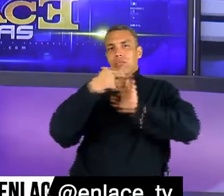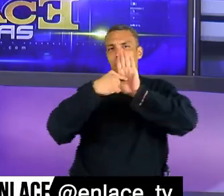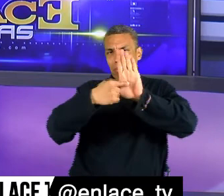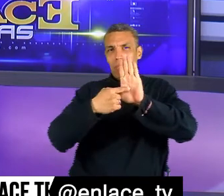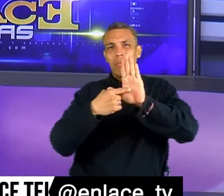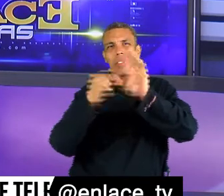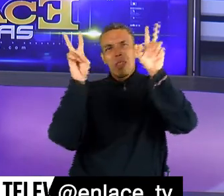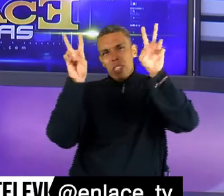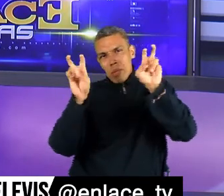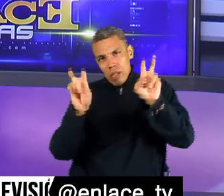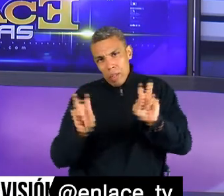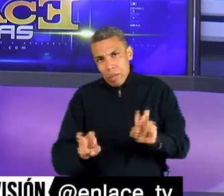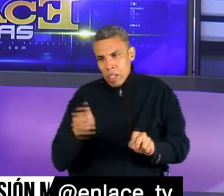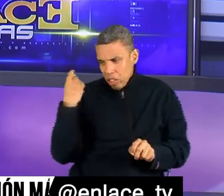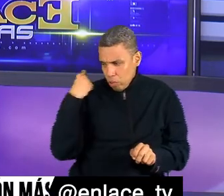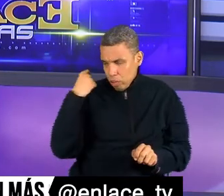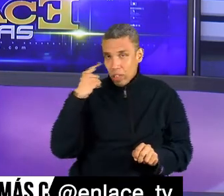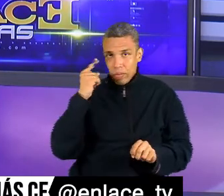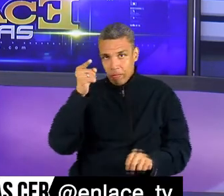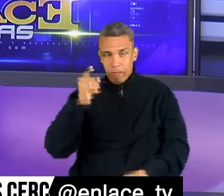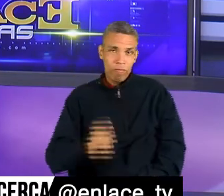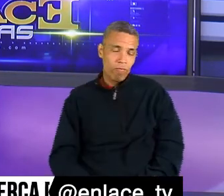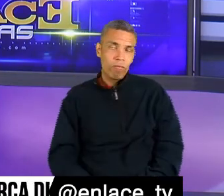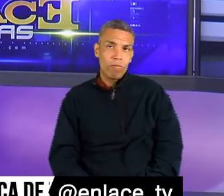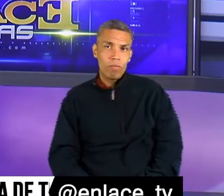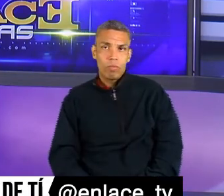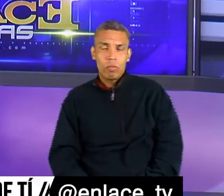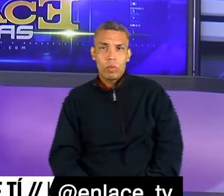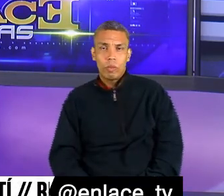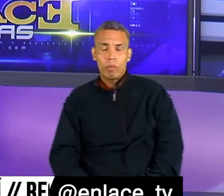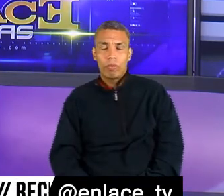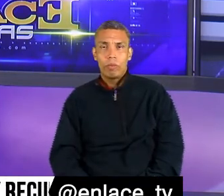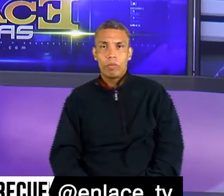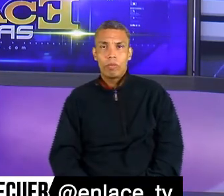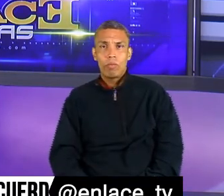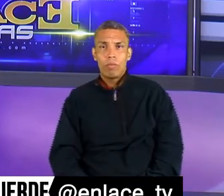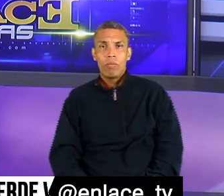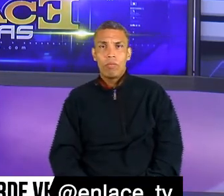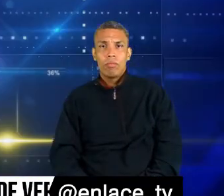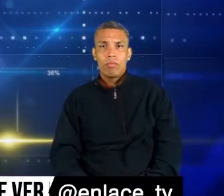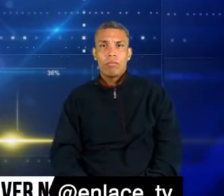hechos importantes ocurridos en las últimas horas en Barranca Bermeja y la región.